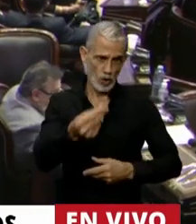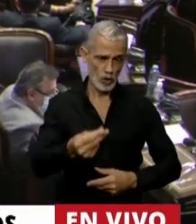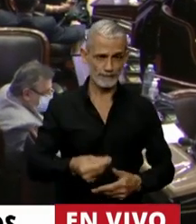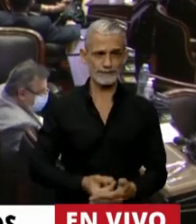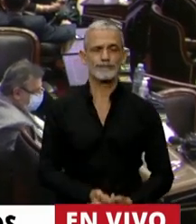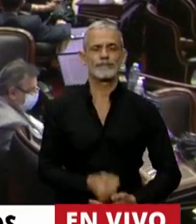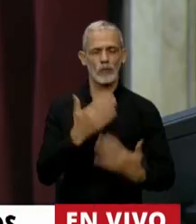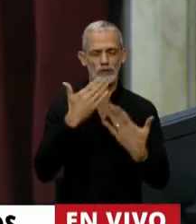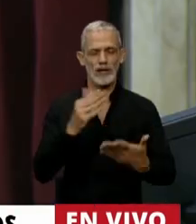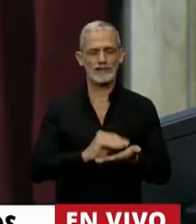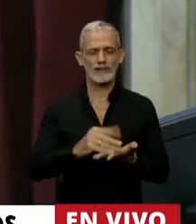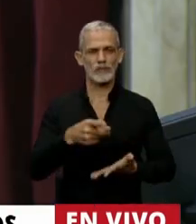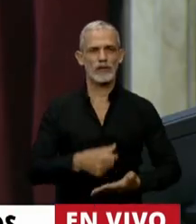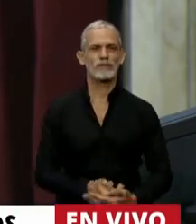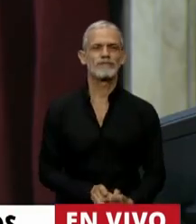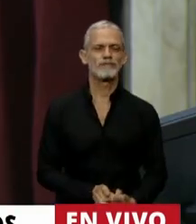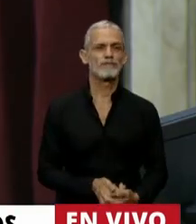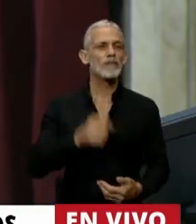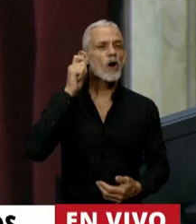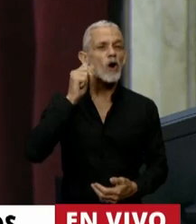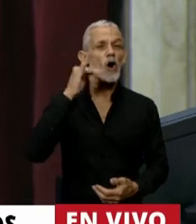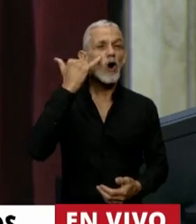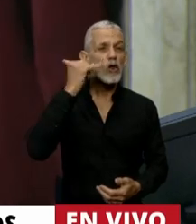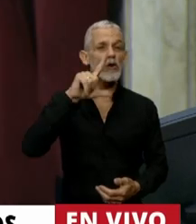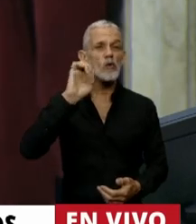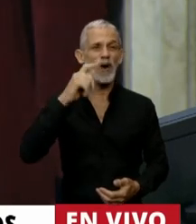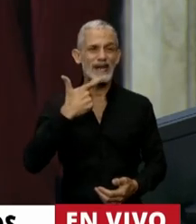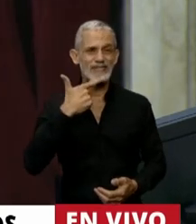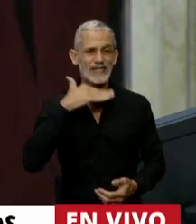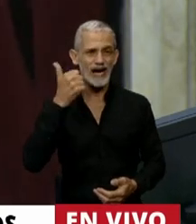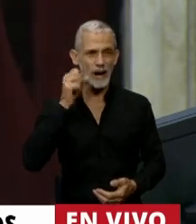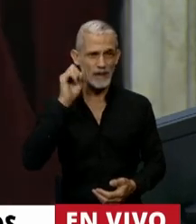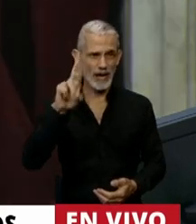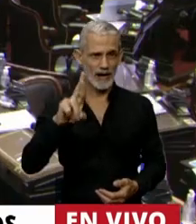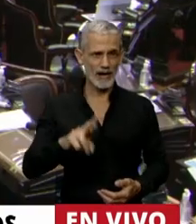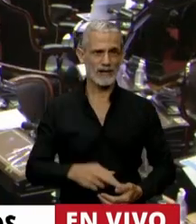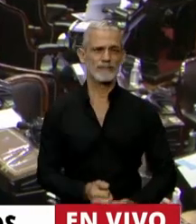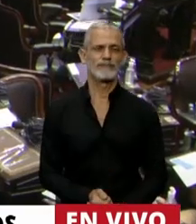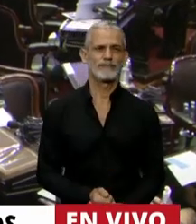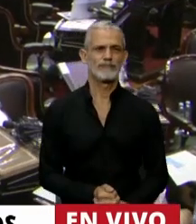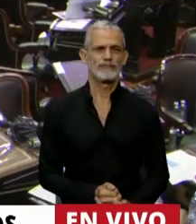presidente. Gracias, diputado. Godoy Lucas Javier.